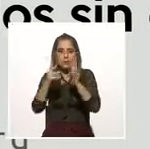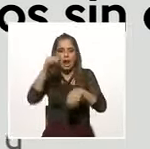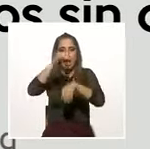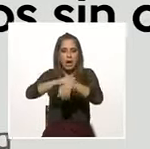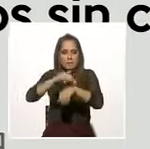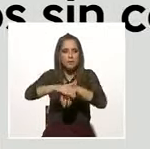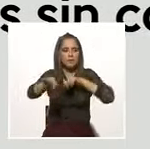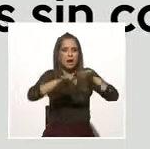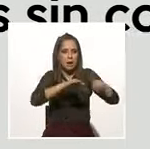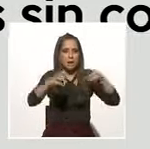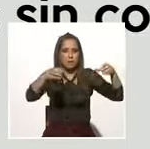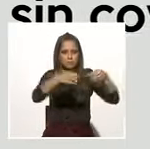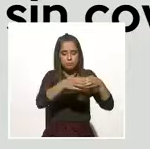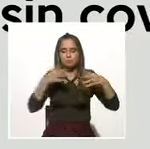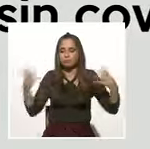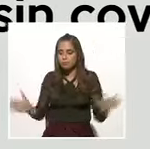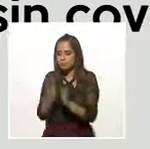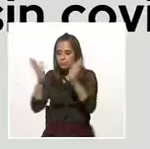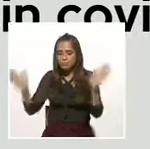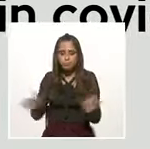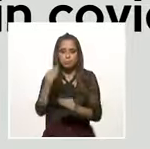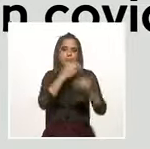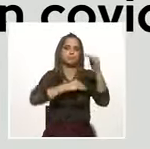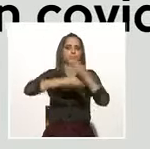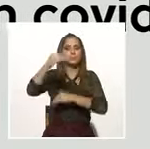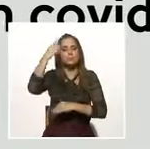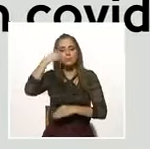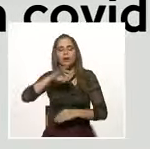adelante de esta crisis del COVID-19.